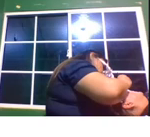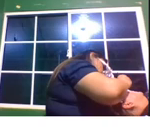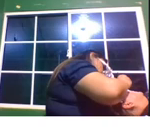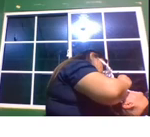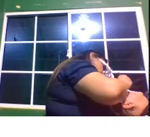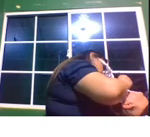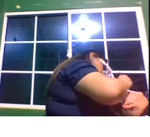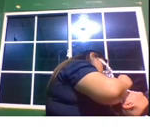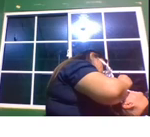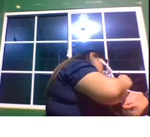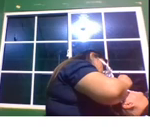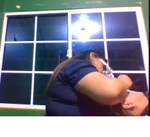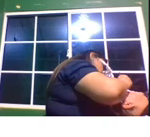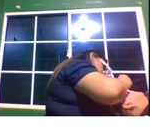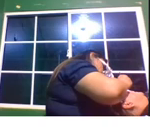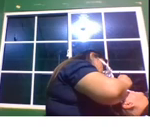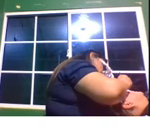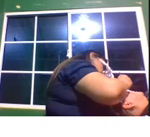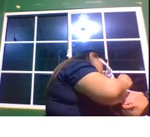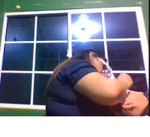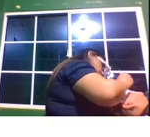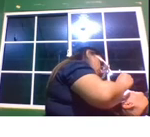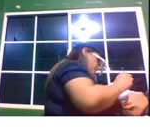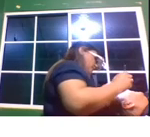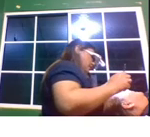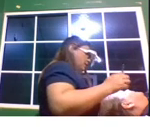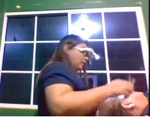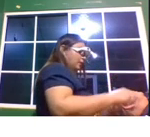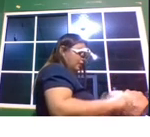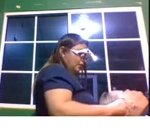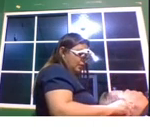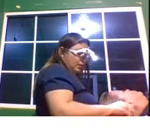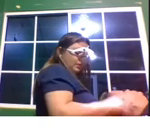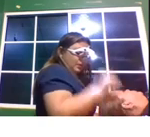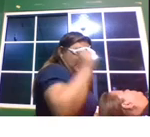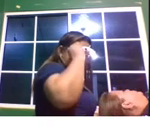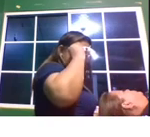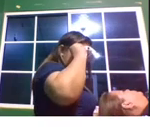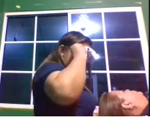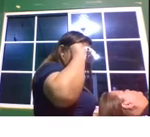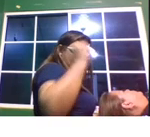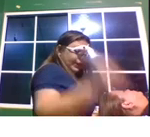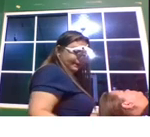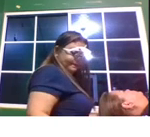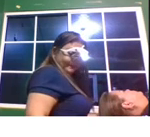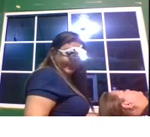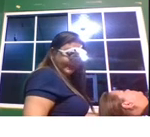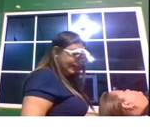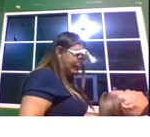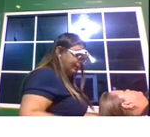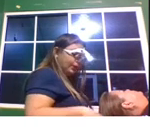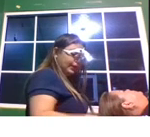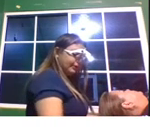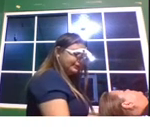Medir en este caso es importante, pero ¿qué vamos a medir? Vamos